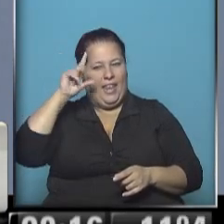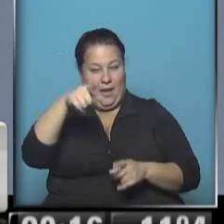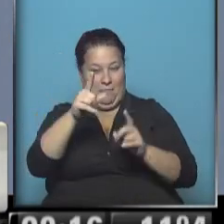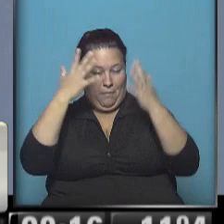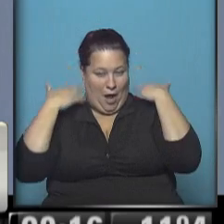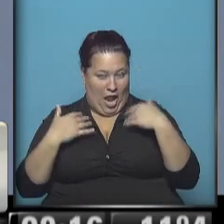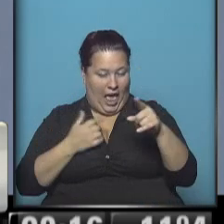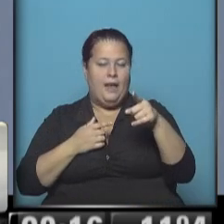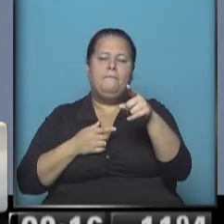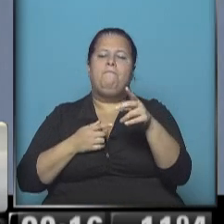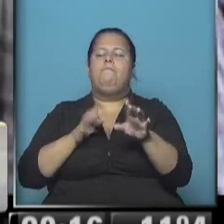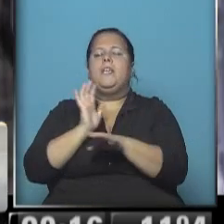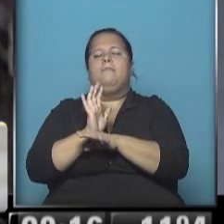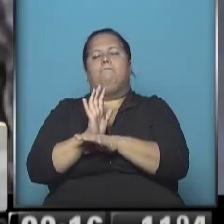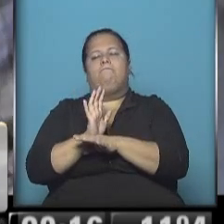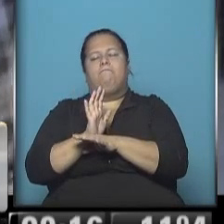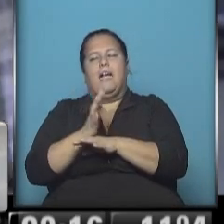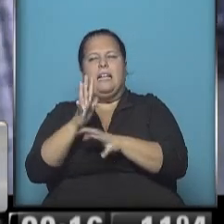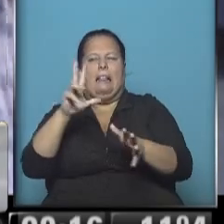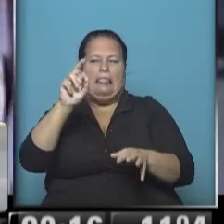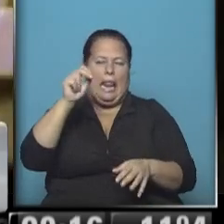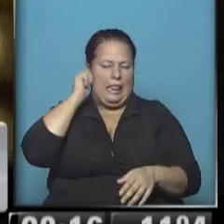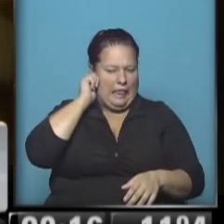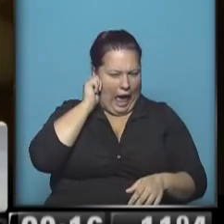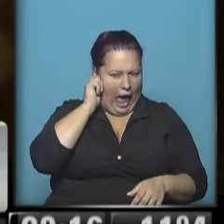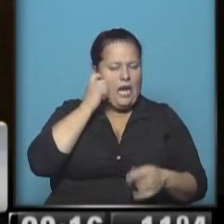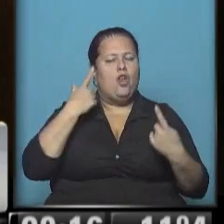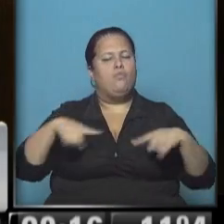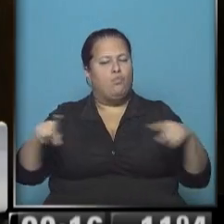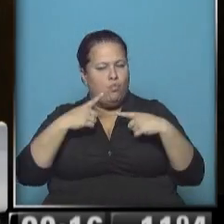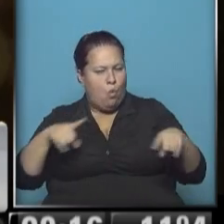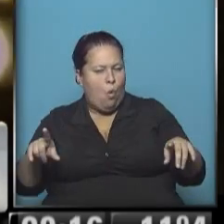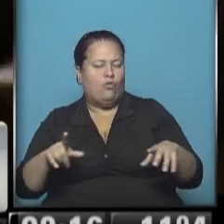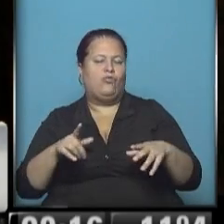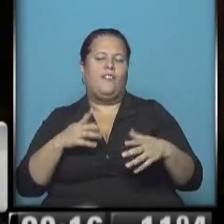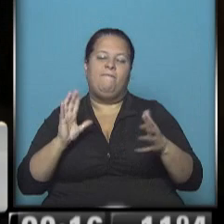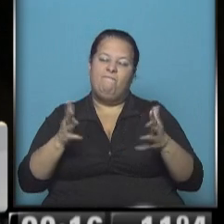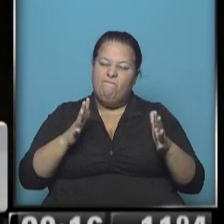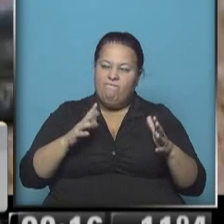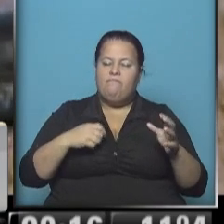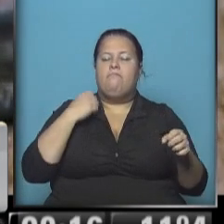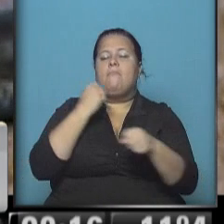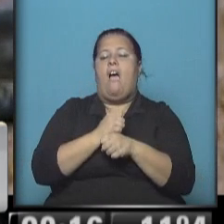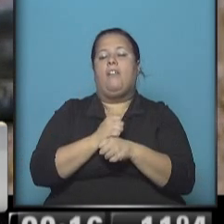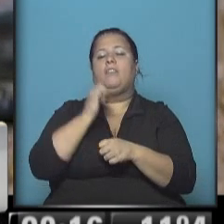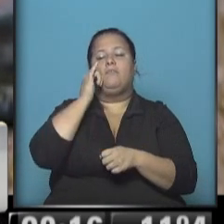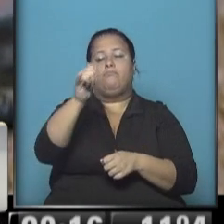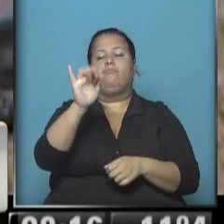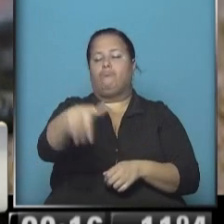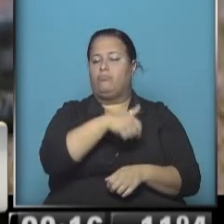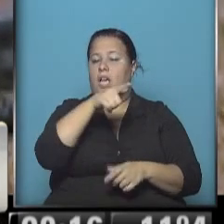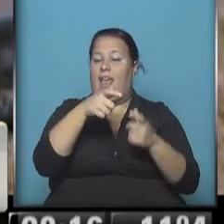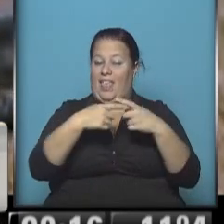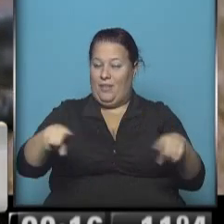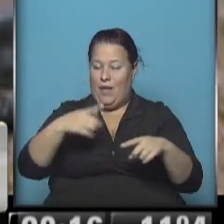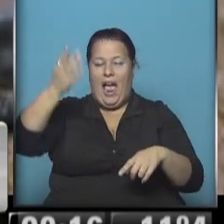largo. Él anda por los 30 y algo, es músico, no le está yendo demasiado bien hasta que lo llaman y le dicen: mira, el disco